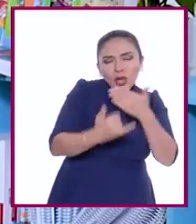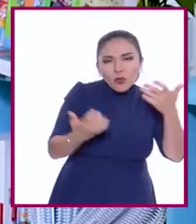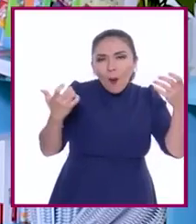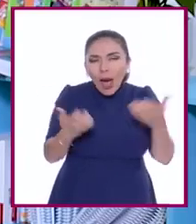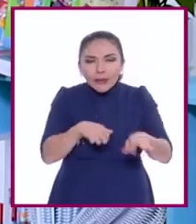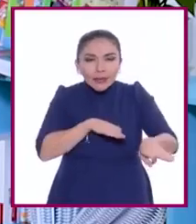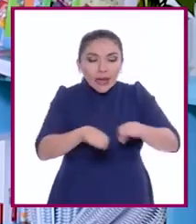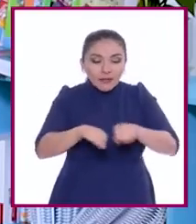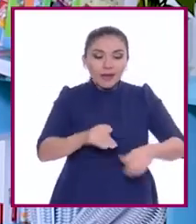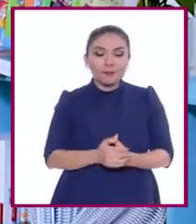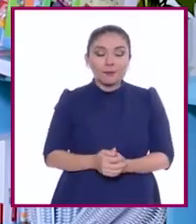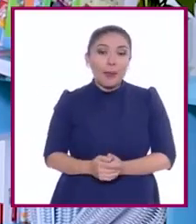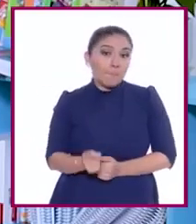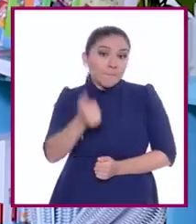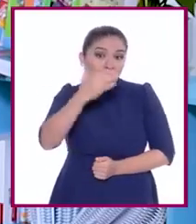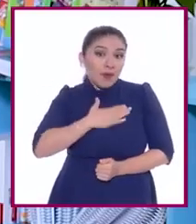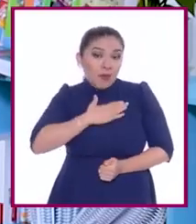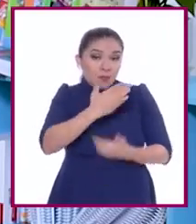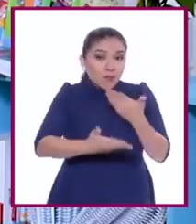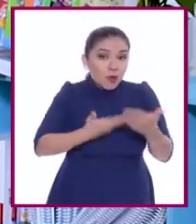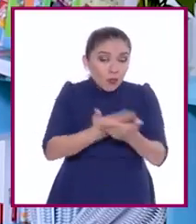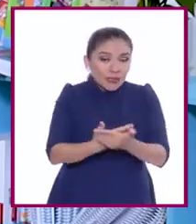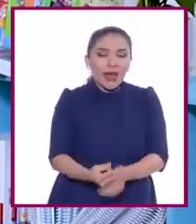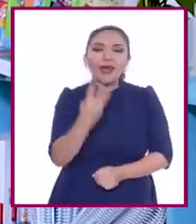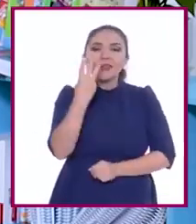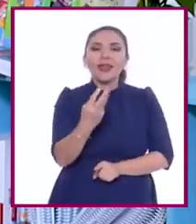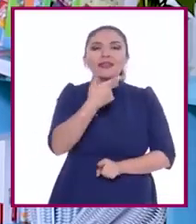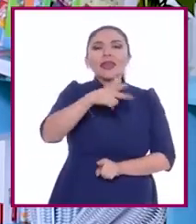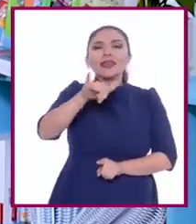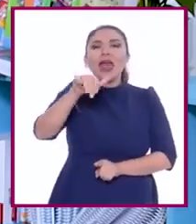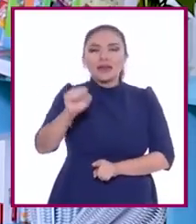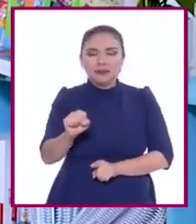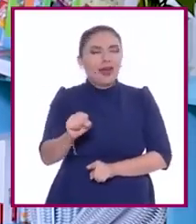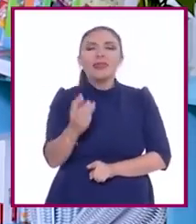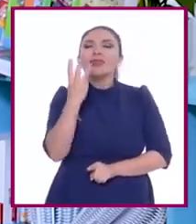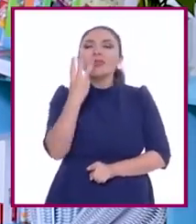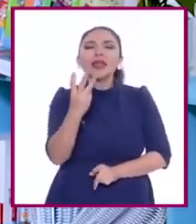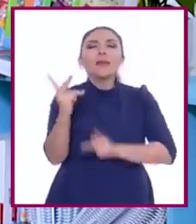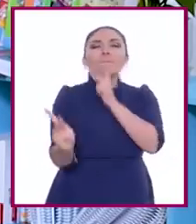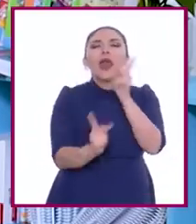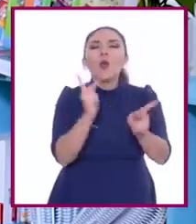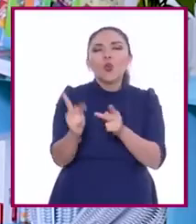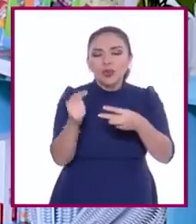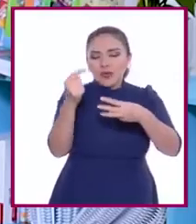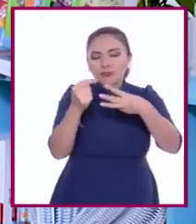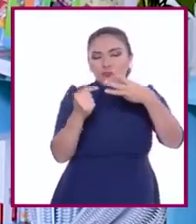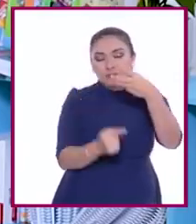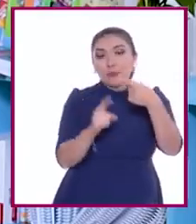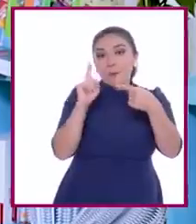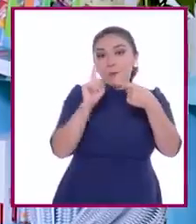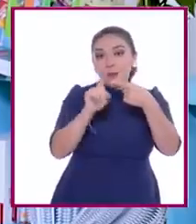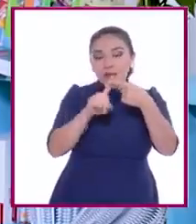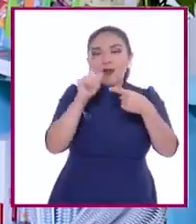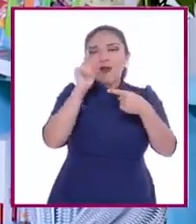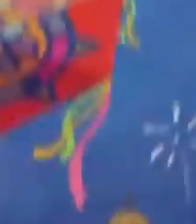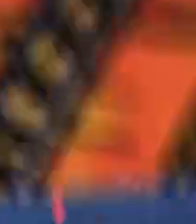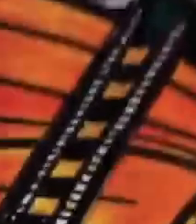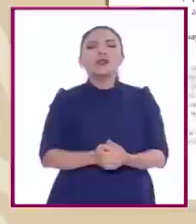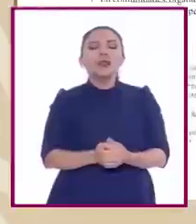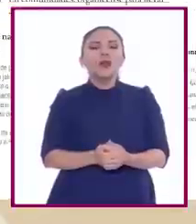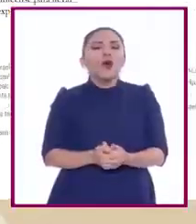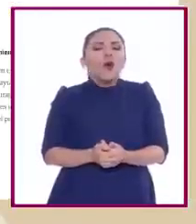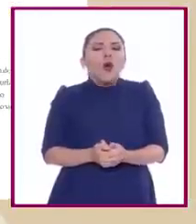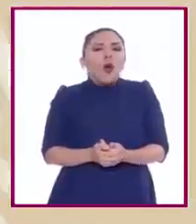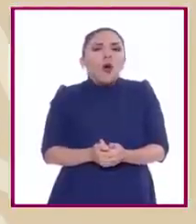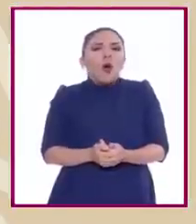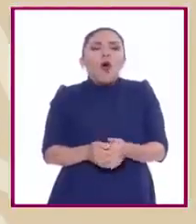proyecto. Lo primero que propongo es 3 preguntas guía. La primera pregunta tiene